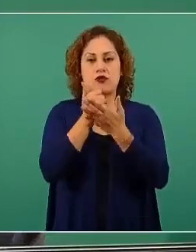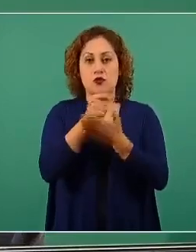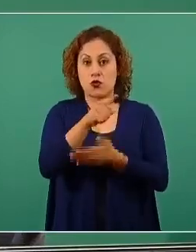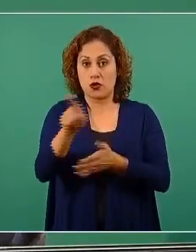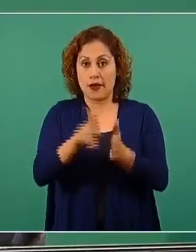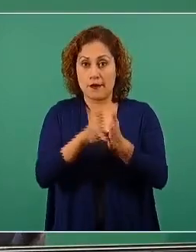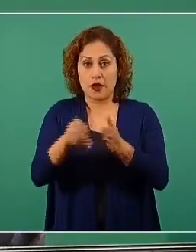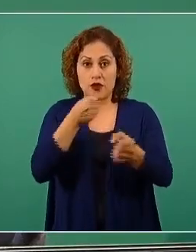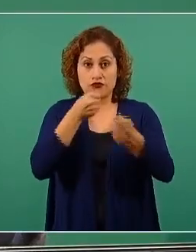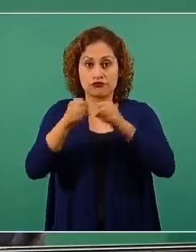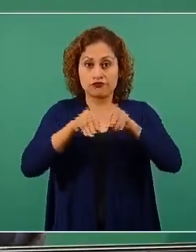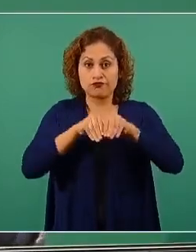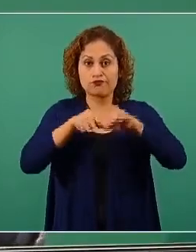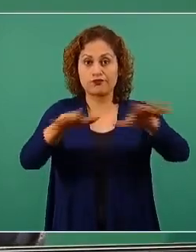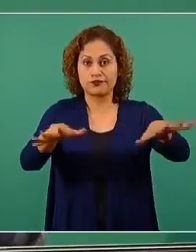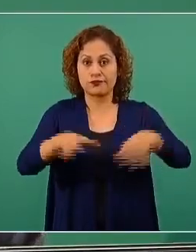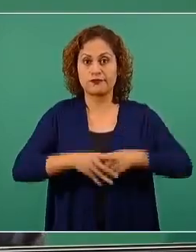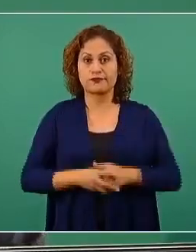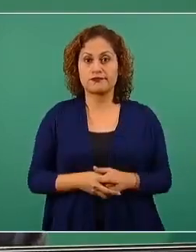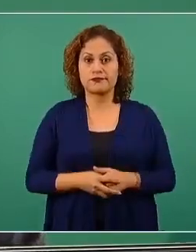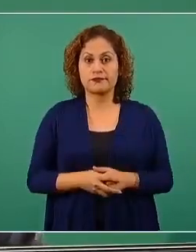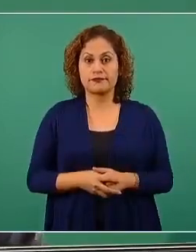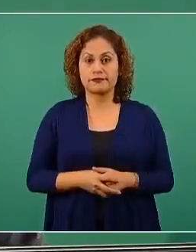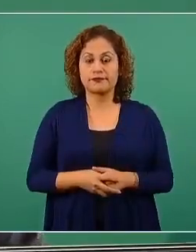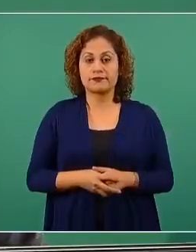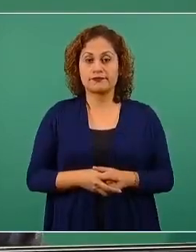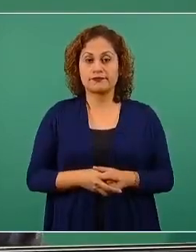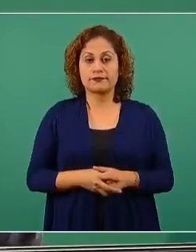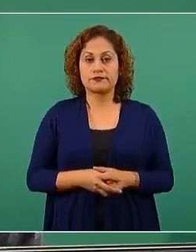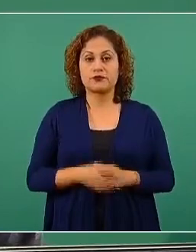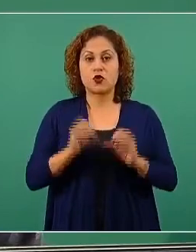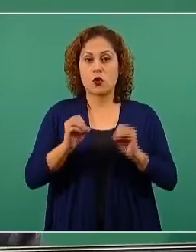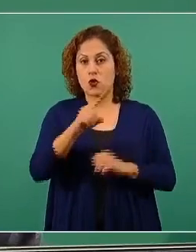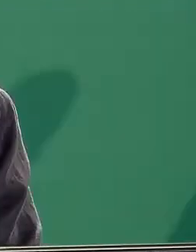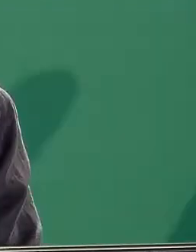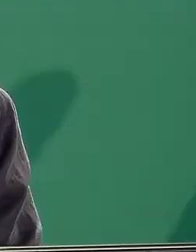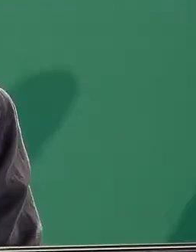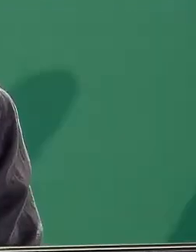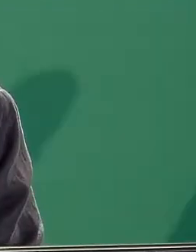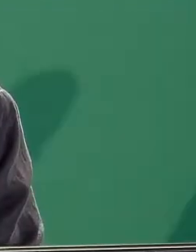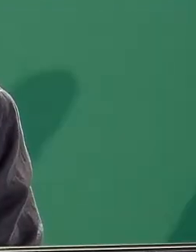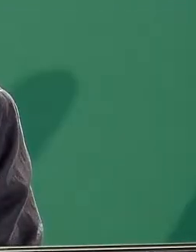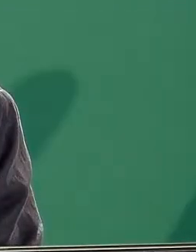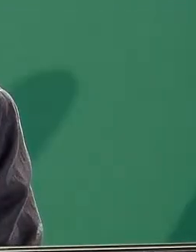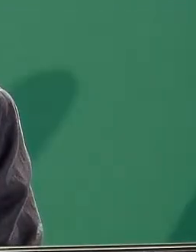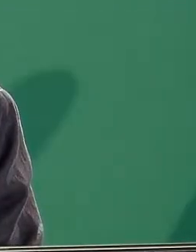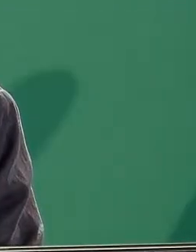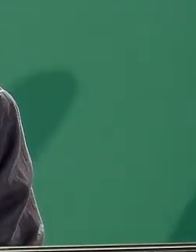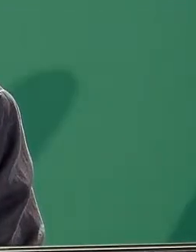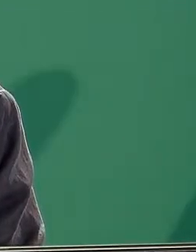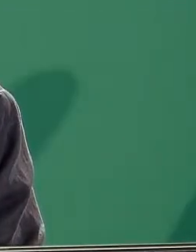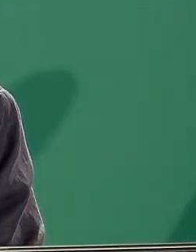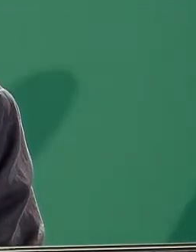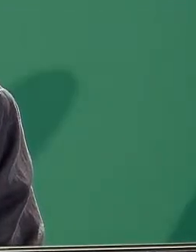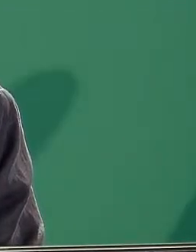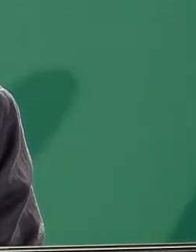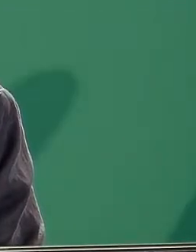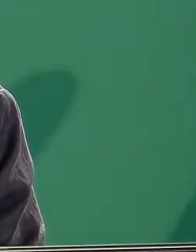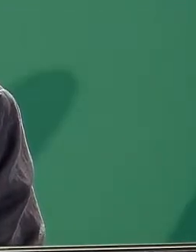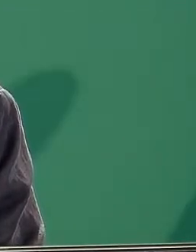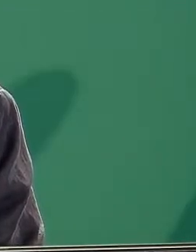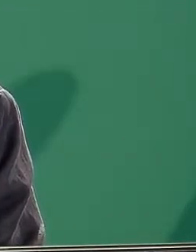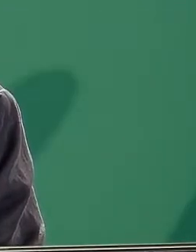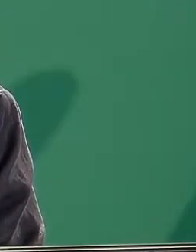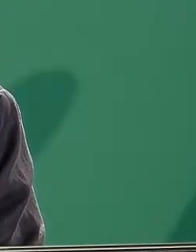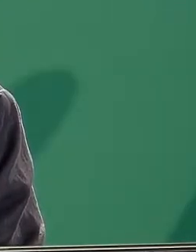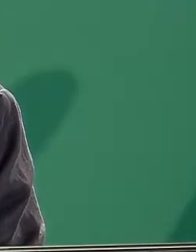comunicadores y comunicadoras, o usted que nos está viendo, corra la voz de que existen canales de comunicación